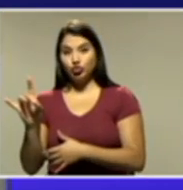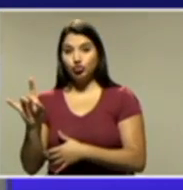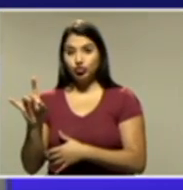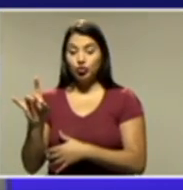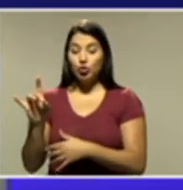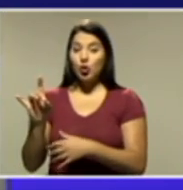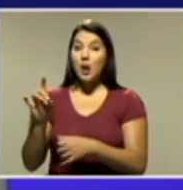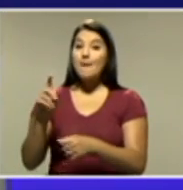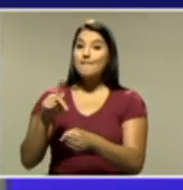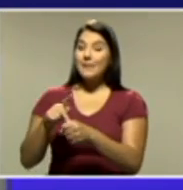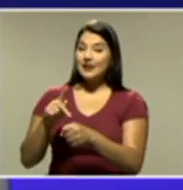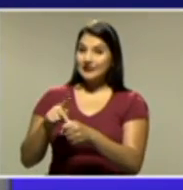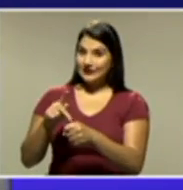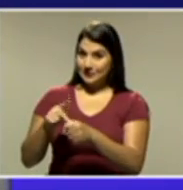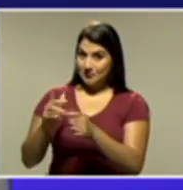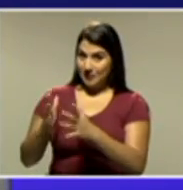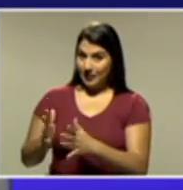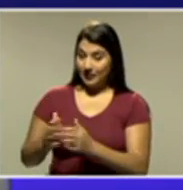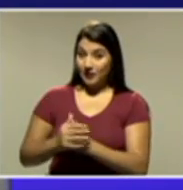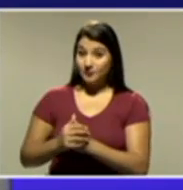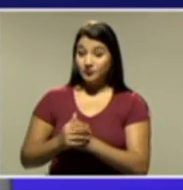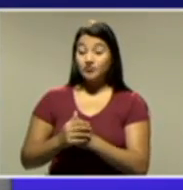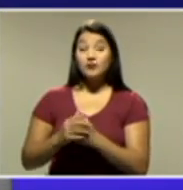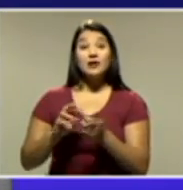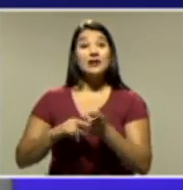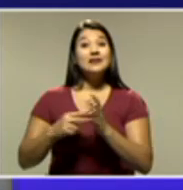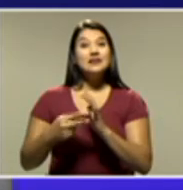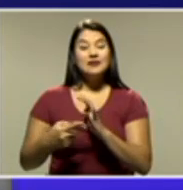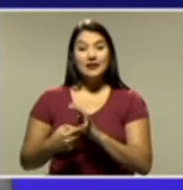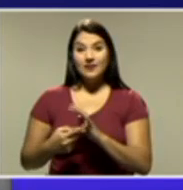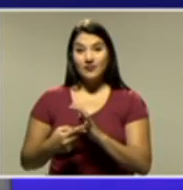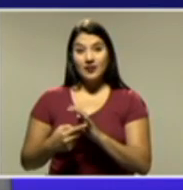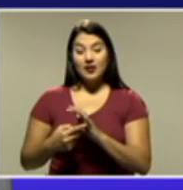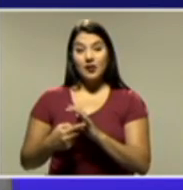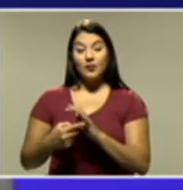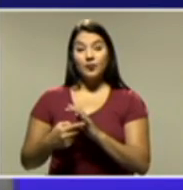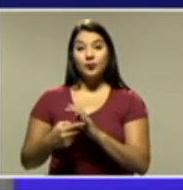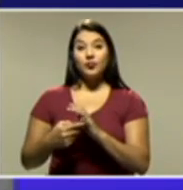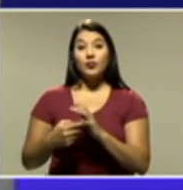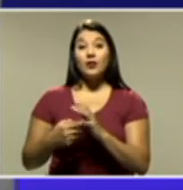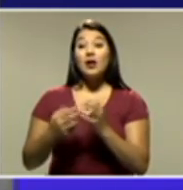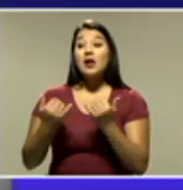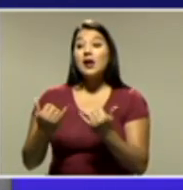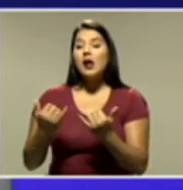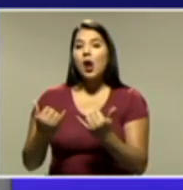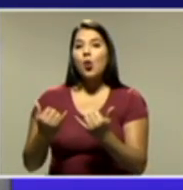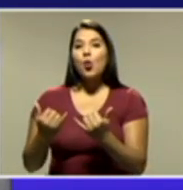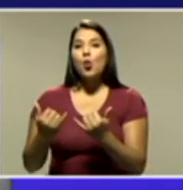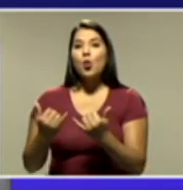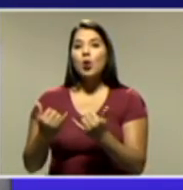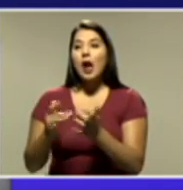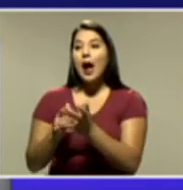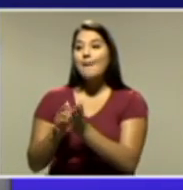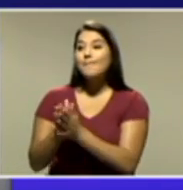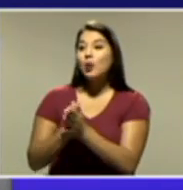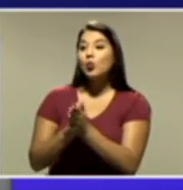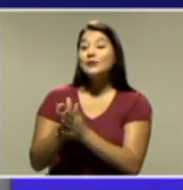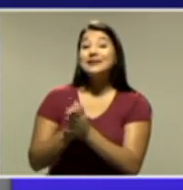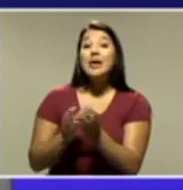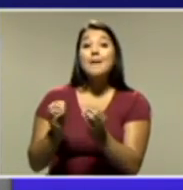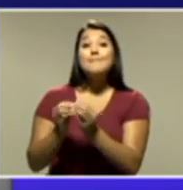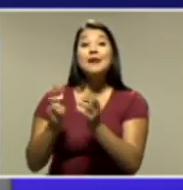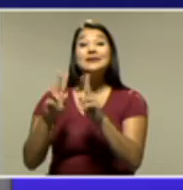postulando candidaturas. Hay una profundización del uso del partido cantonal como vía